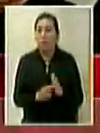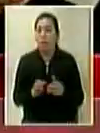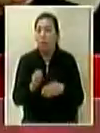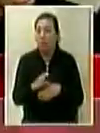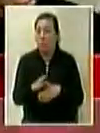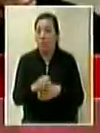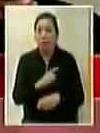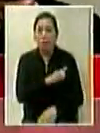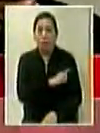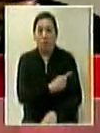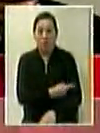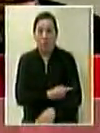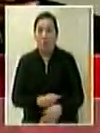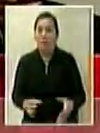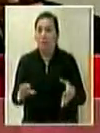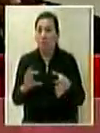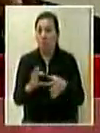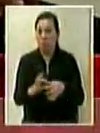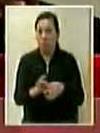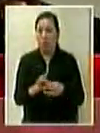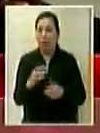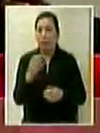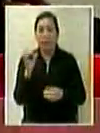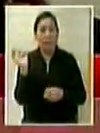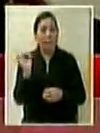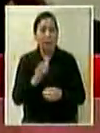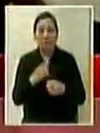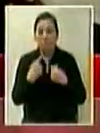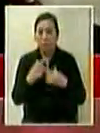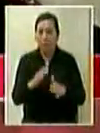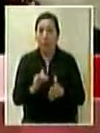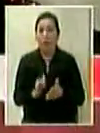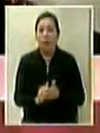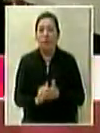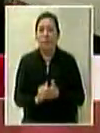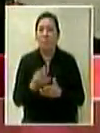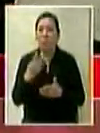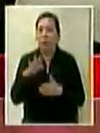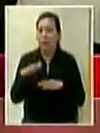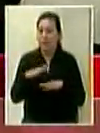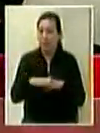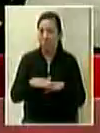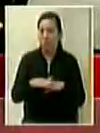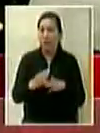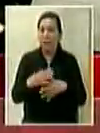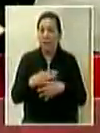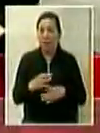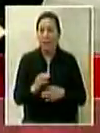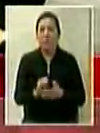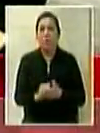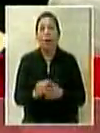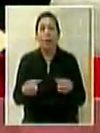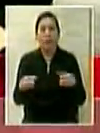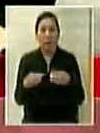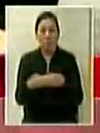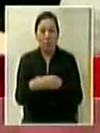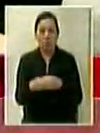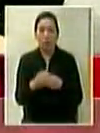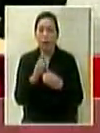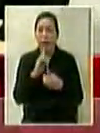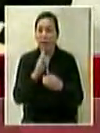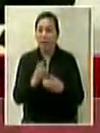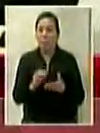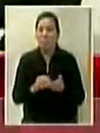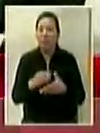de fortalecernos en la Unión, sin perder la perspectiva de que por encima de nuestros intereses de grupo está